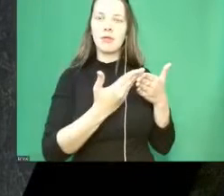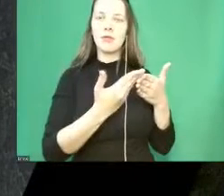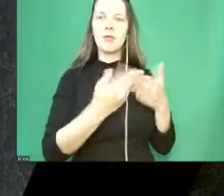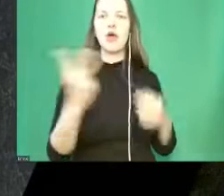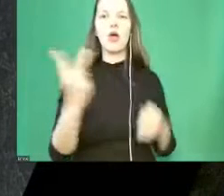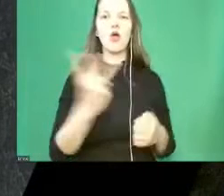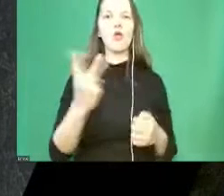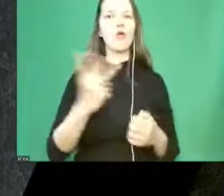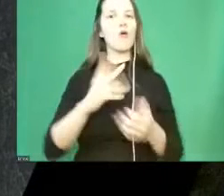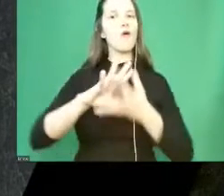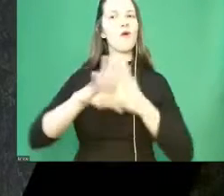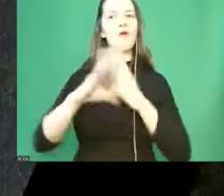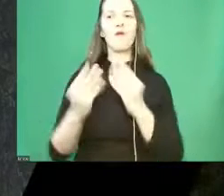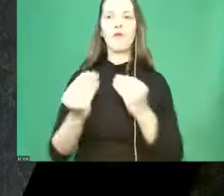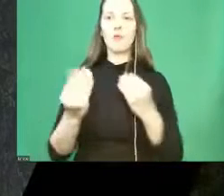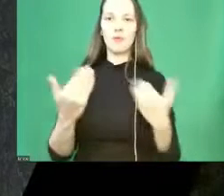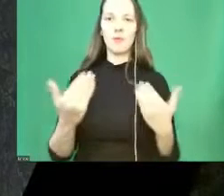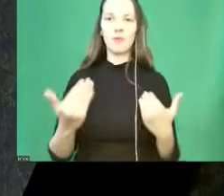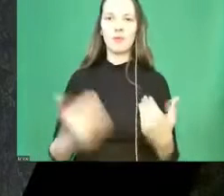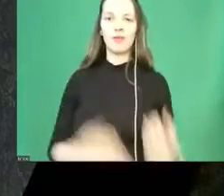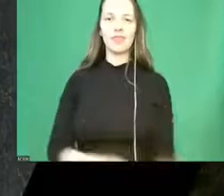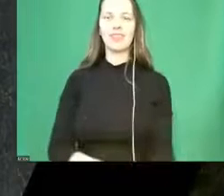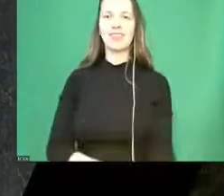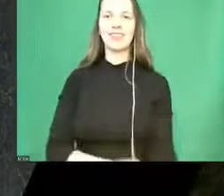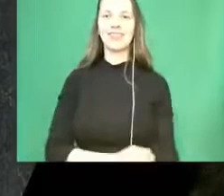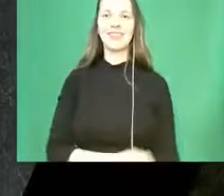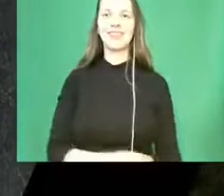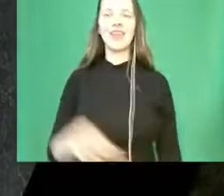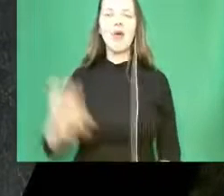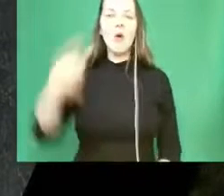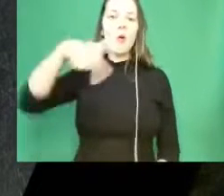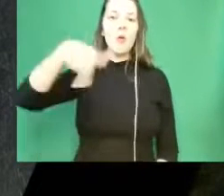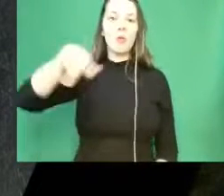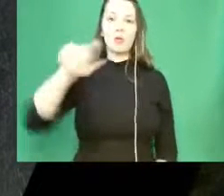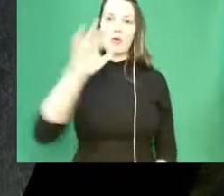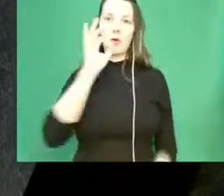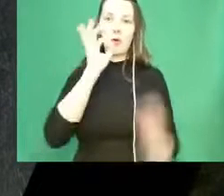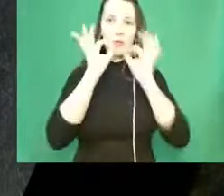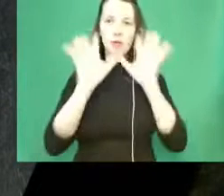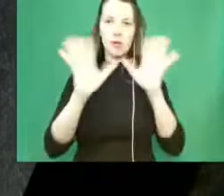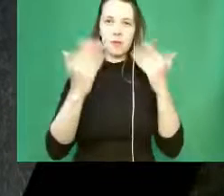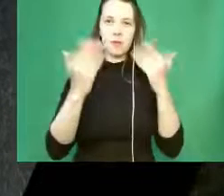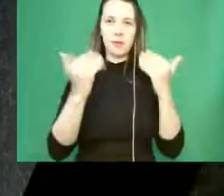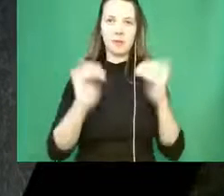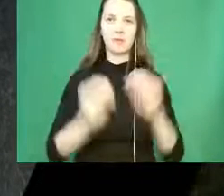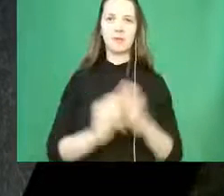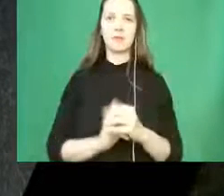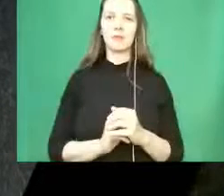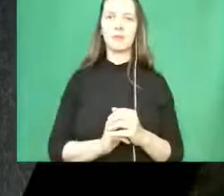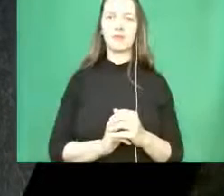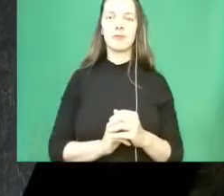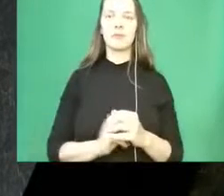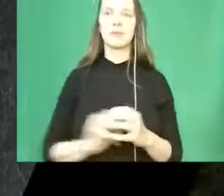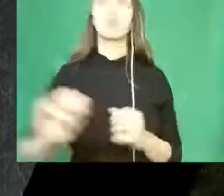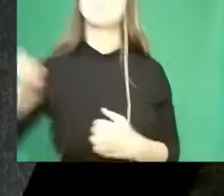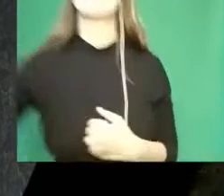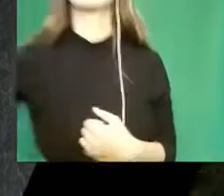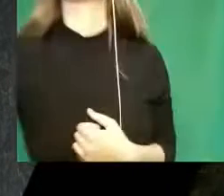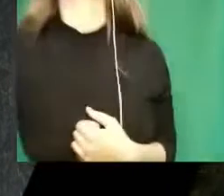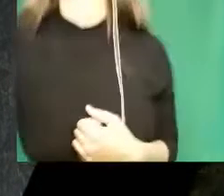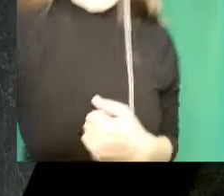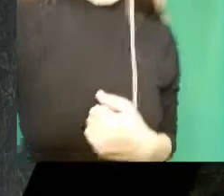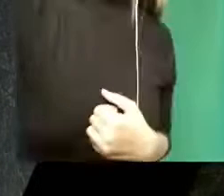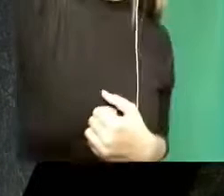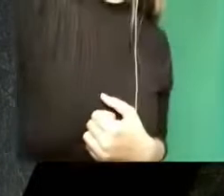problema. Yo tengo si la mía abierta. ¿Lo pero ponen si quieres... ustedes acá? Lo voy pasando. Bueno, acá tenemos los integrantes de Costa